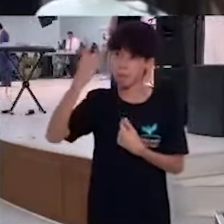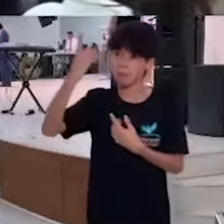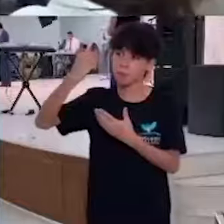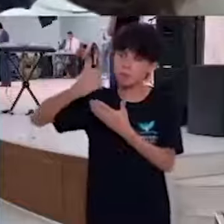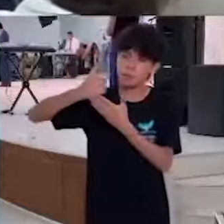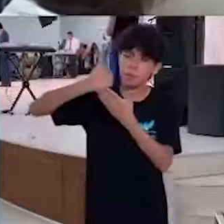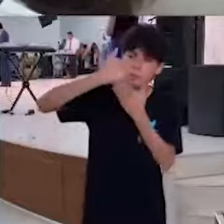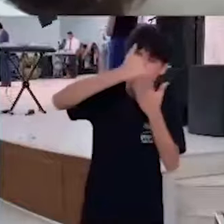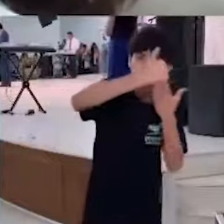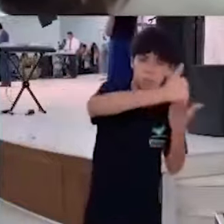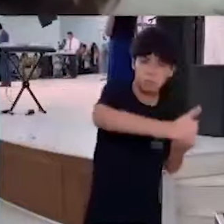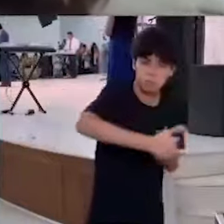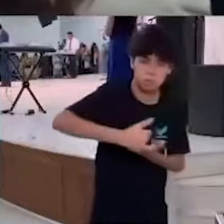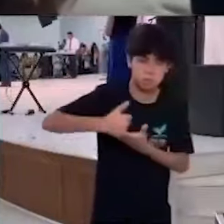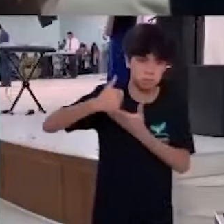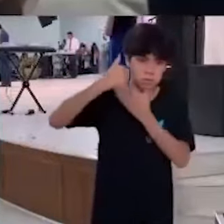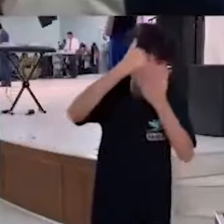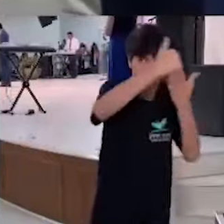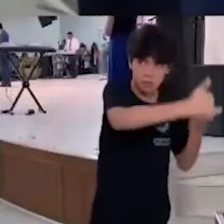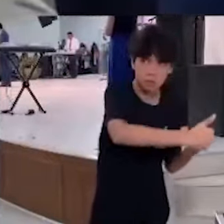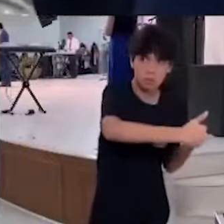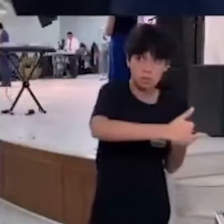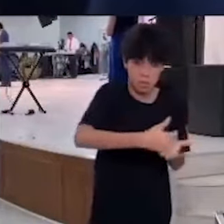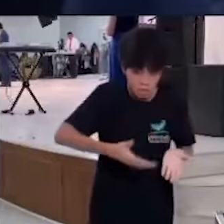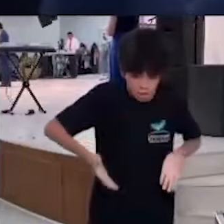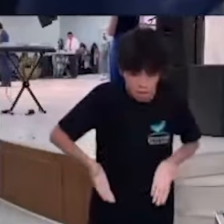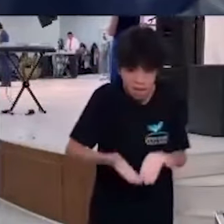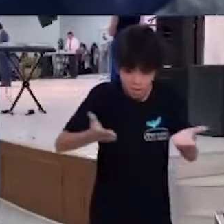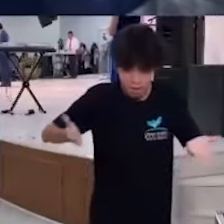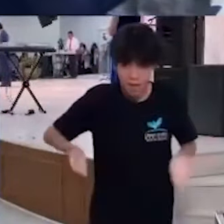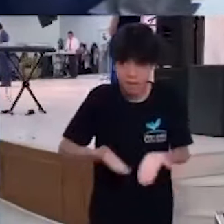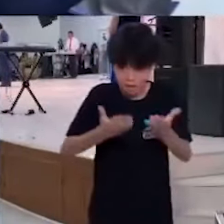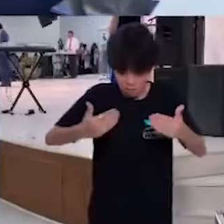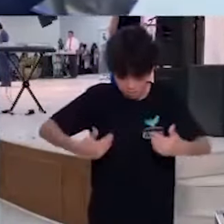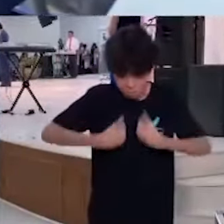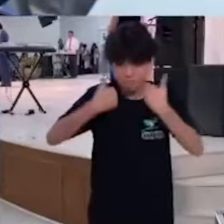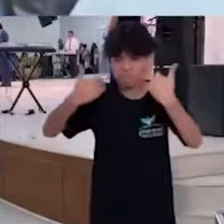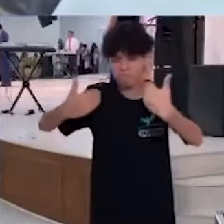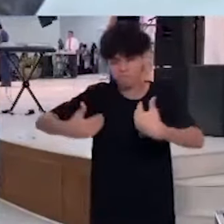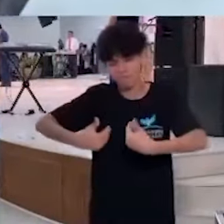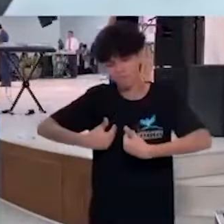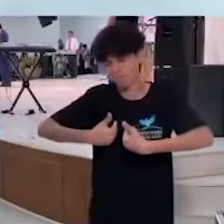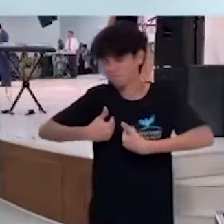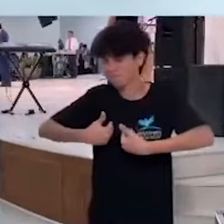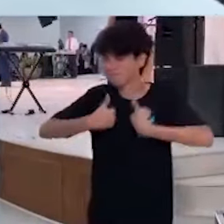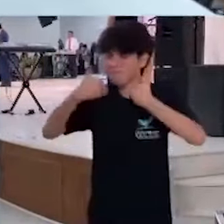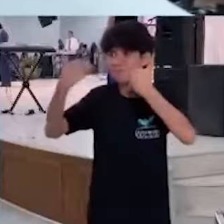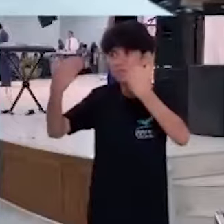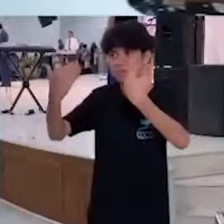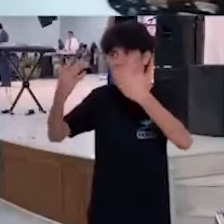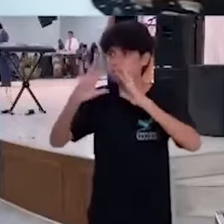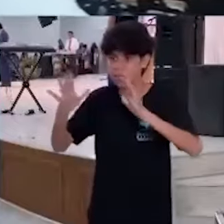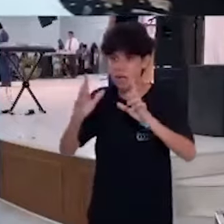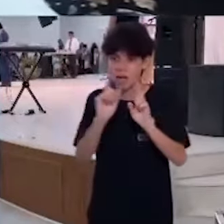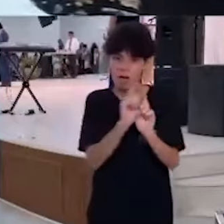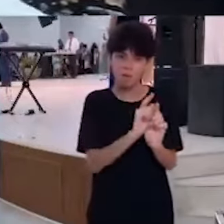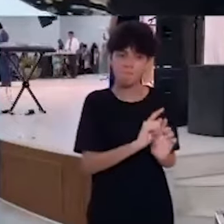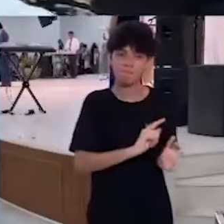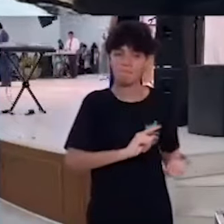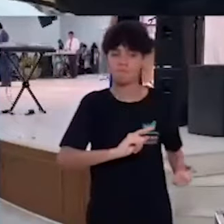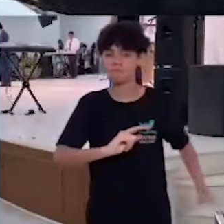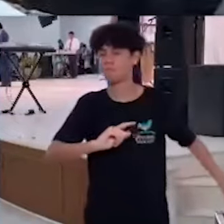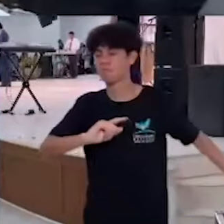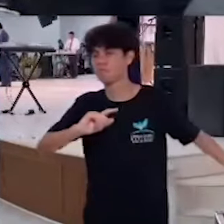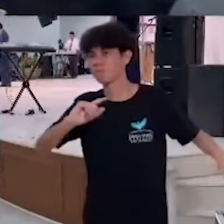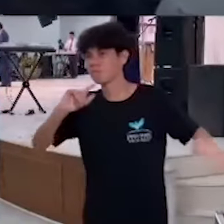Señor, los empuje a confesarlo y apartarse para que encuentren